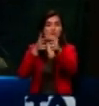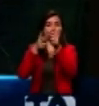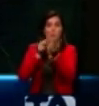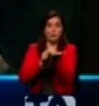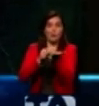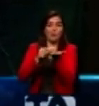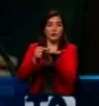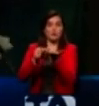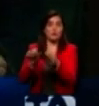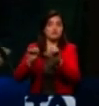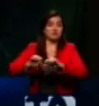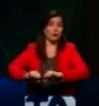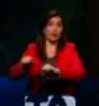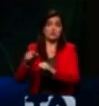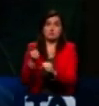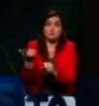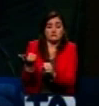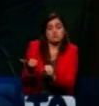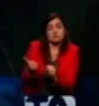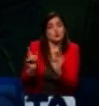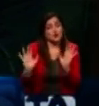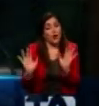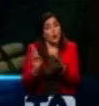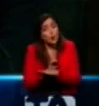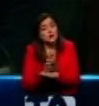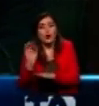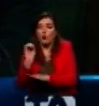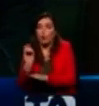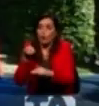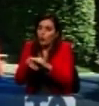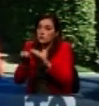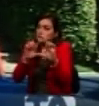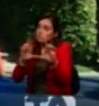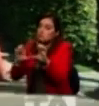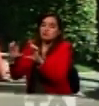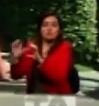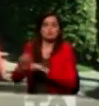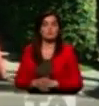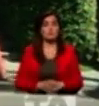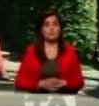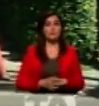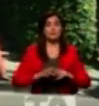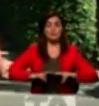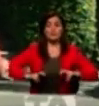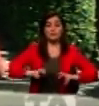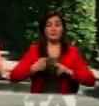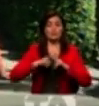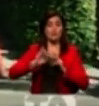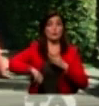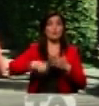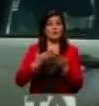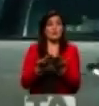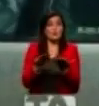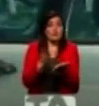de coleccionistas, etcétera. Entonces eso vale aguantar para esperar y tener una información definida. No solo se investigue el origen de los bienes no